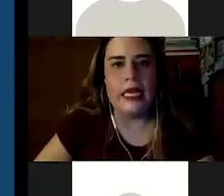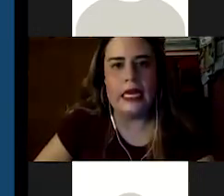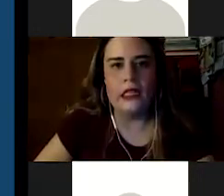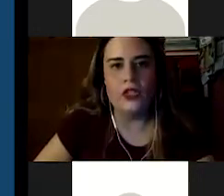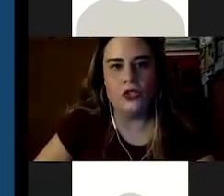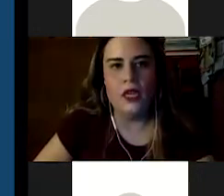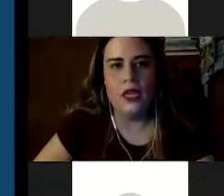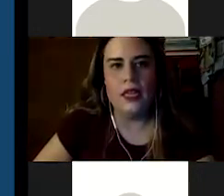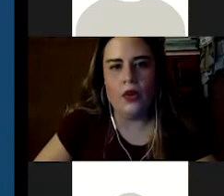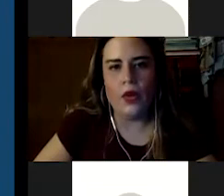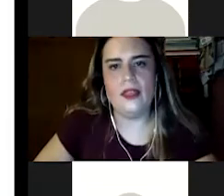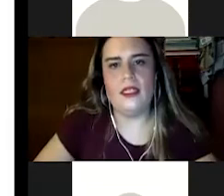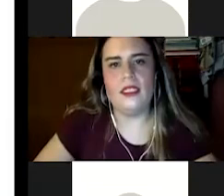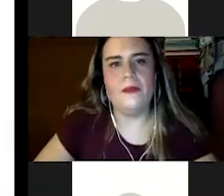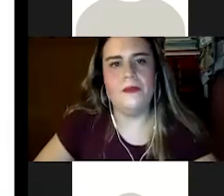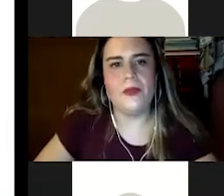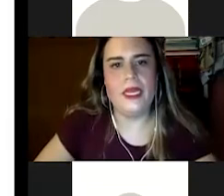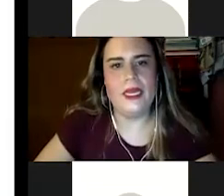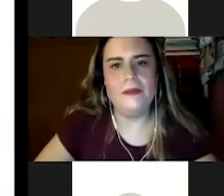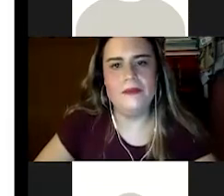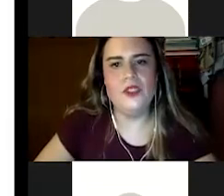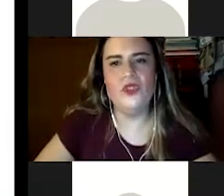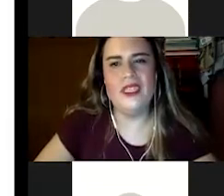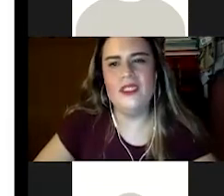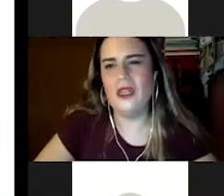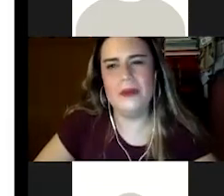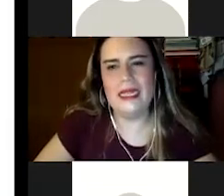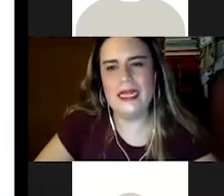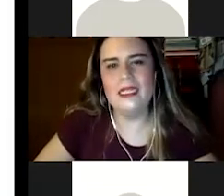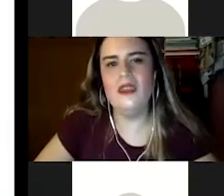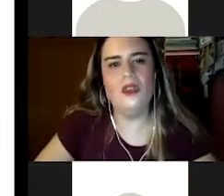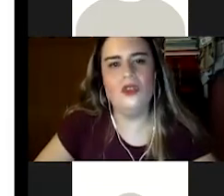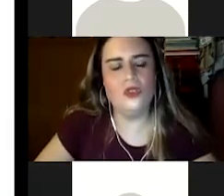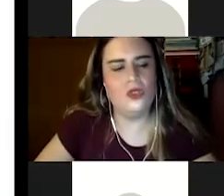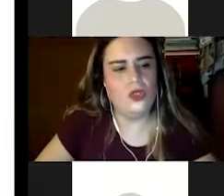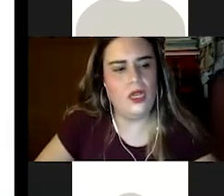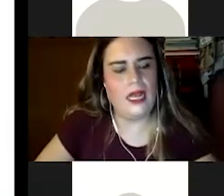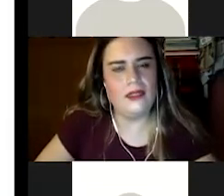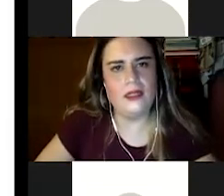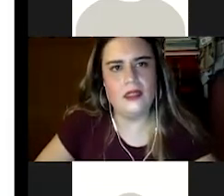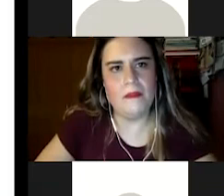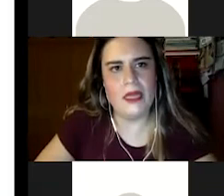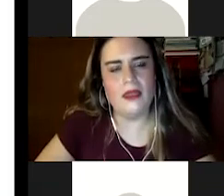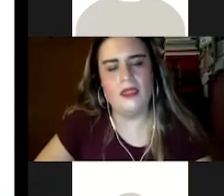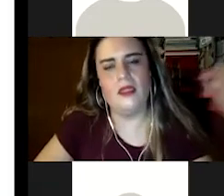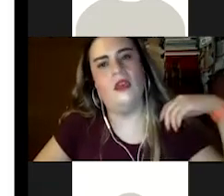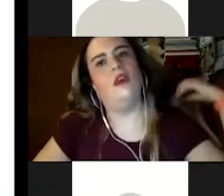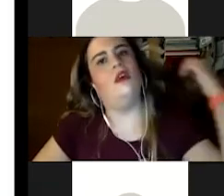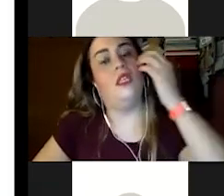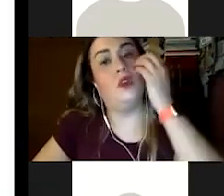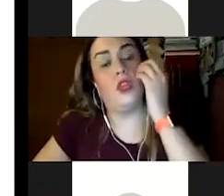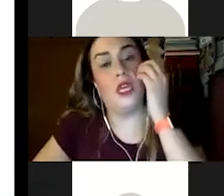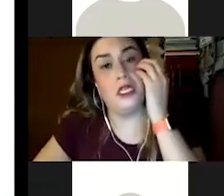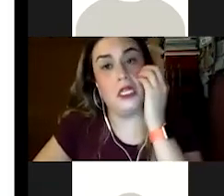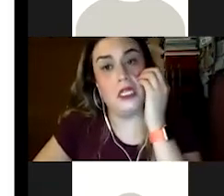y rendición de cuentas. Si ustedes otra vez leen las metas